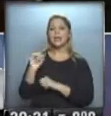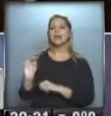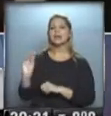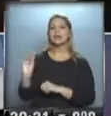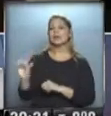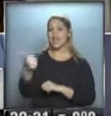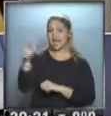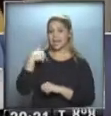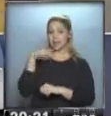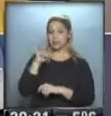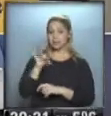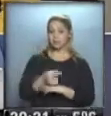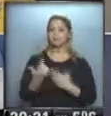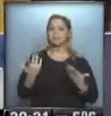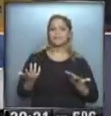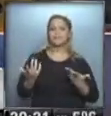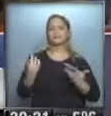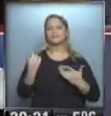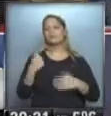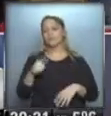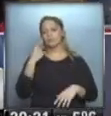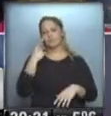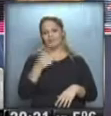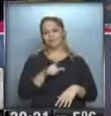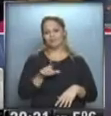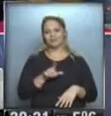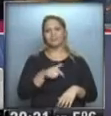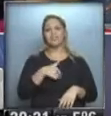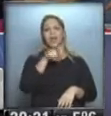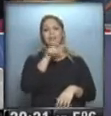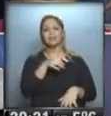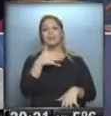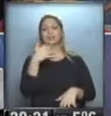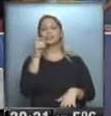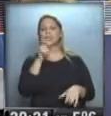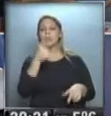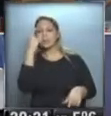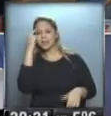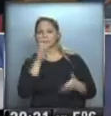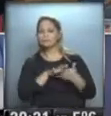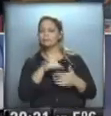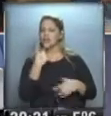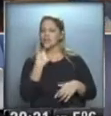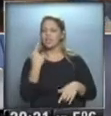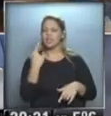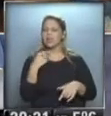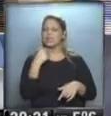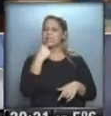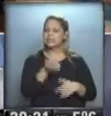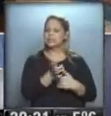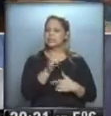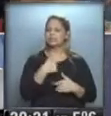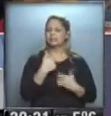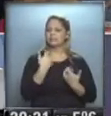esas elecciones. Bueno, evidentemente este dato los analistas casi todos han preferido destacar